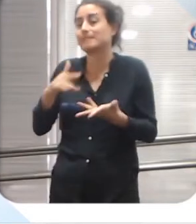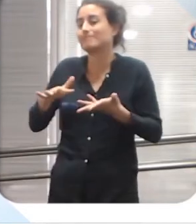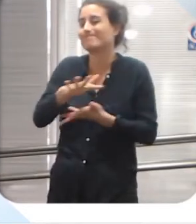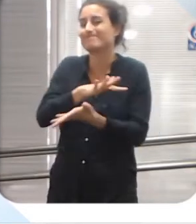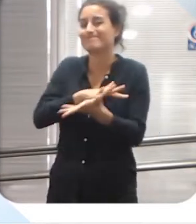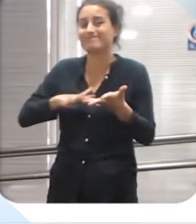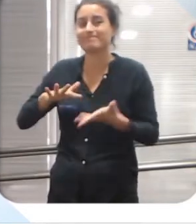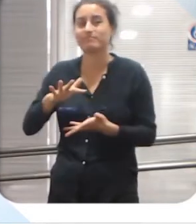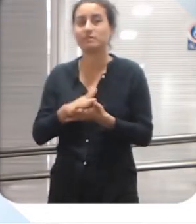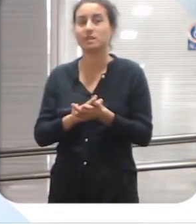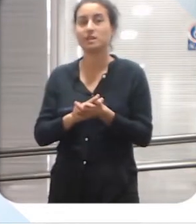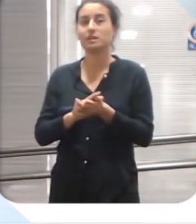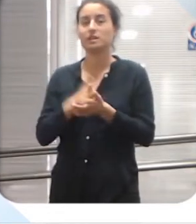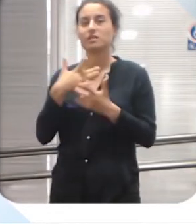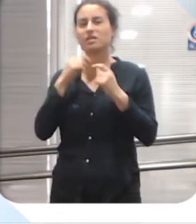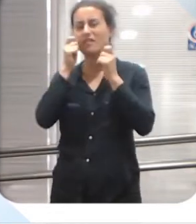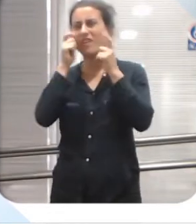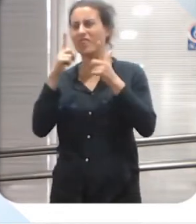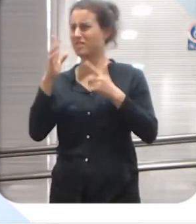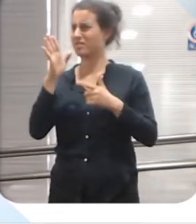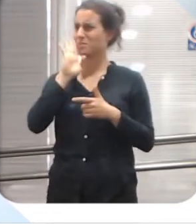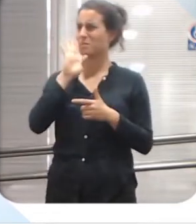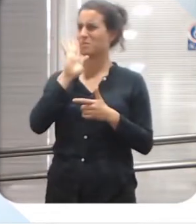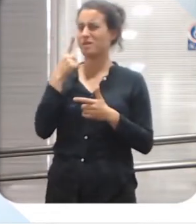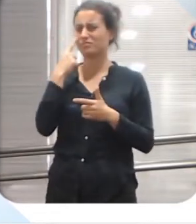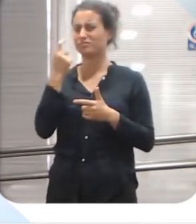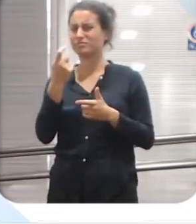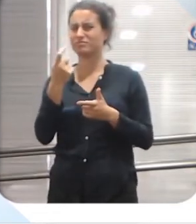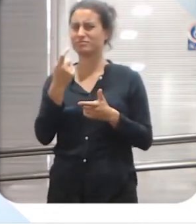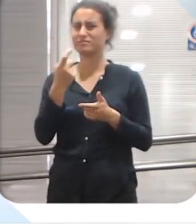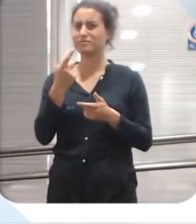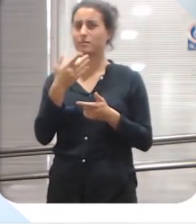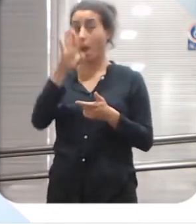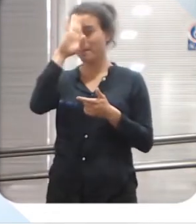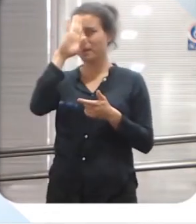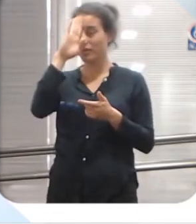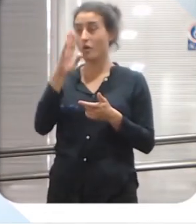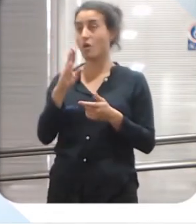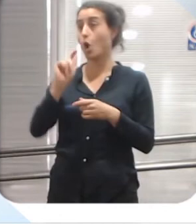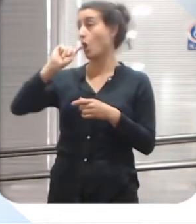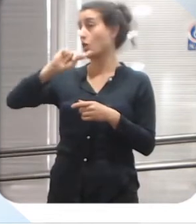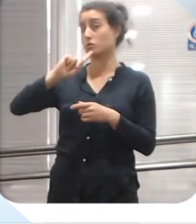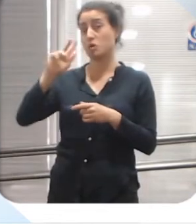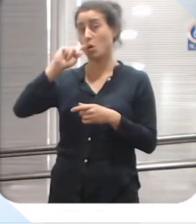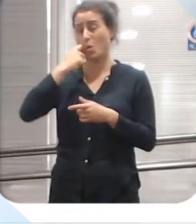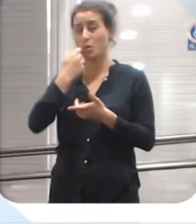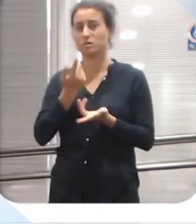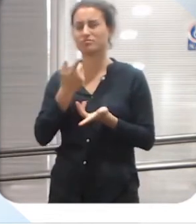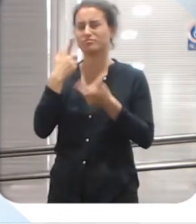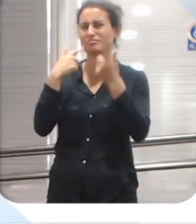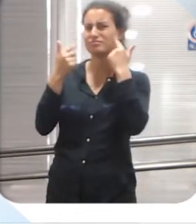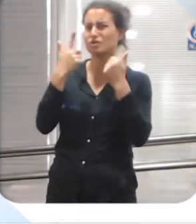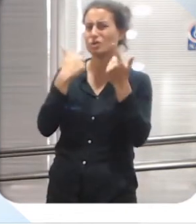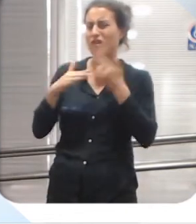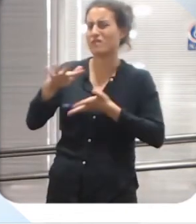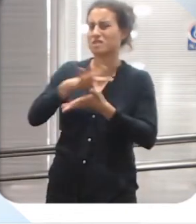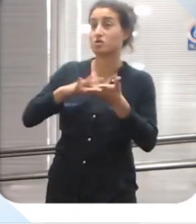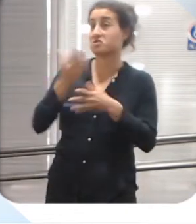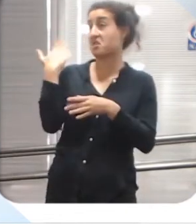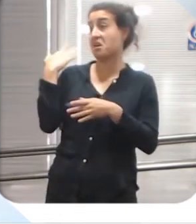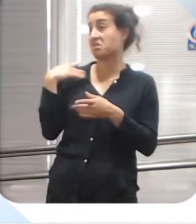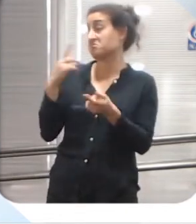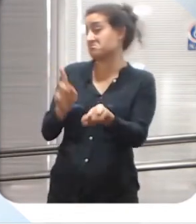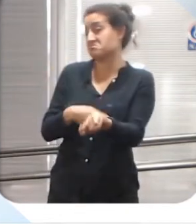intrafamiliares, estaba atenta de que la niña había aprendido a decir algo que antes no decía y lloraba en situaciones que antes